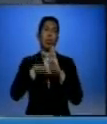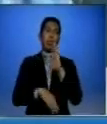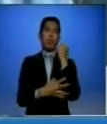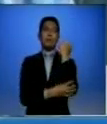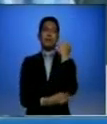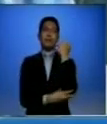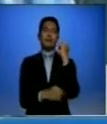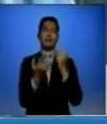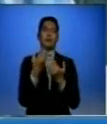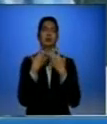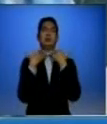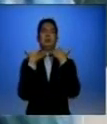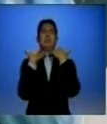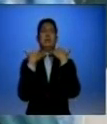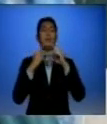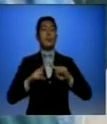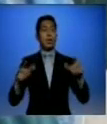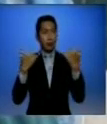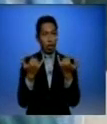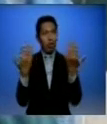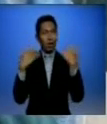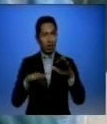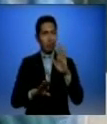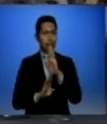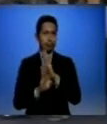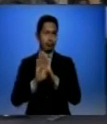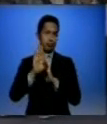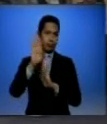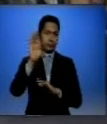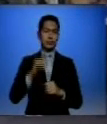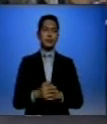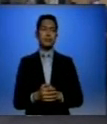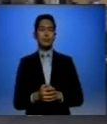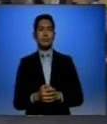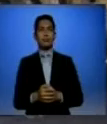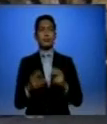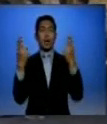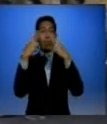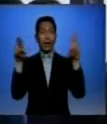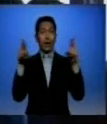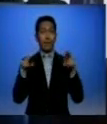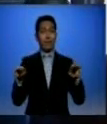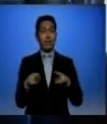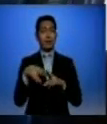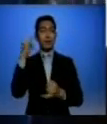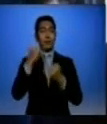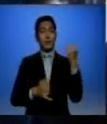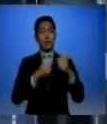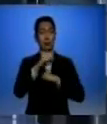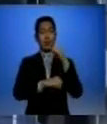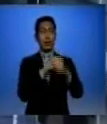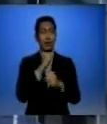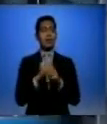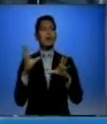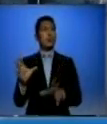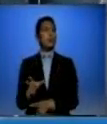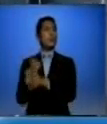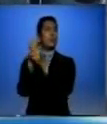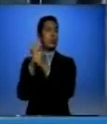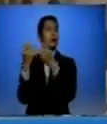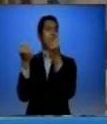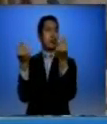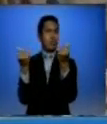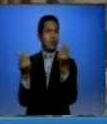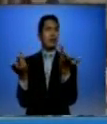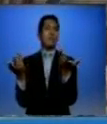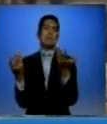superando. Toda nuestra clientela, la clientela regresar. La época navideña y de fin de año permitió recuperar en parte las pérdidas